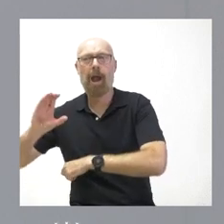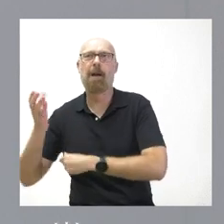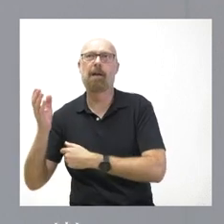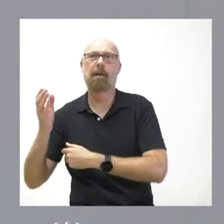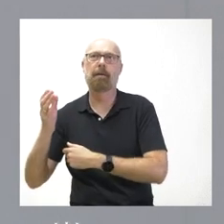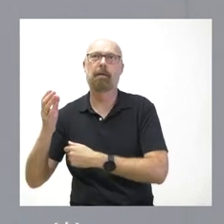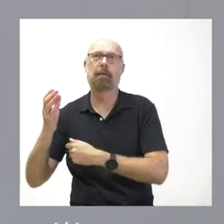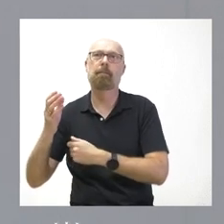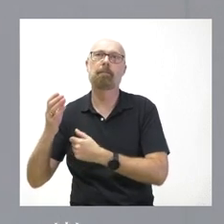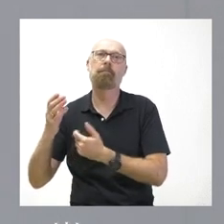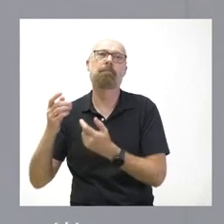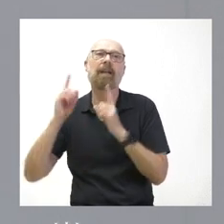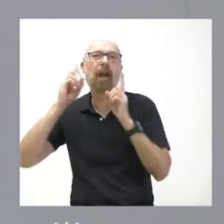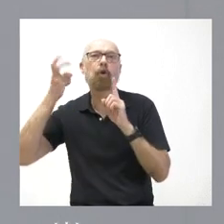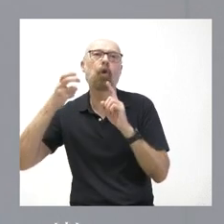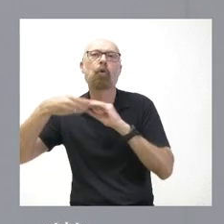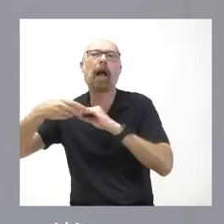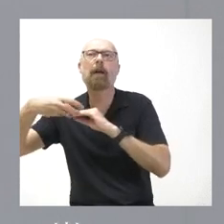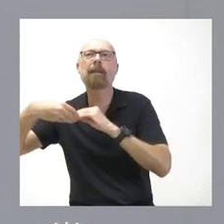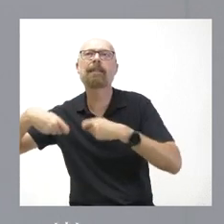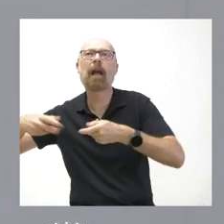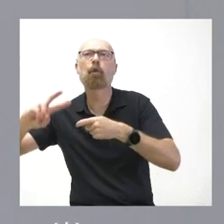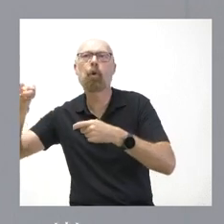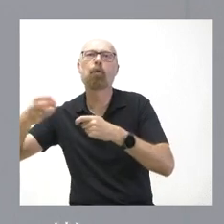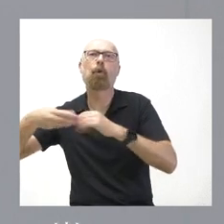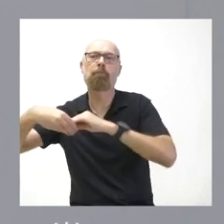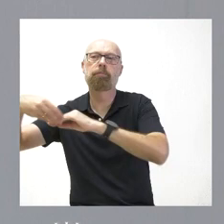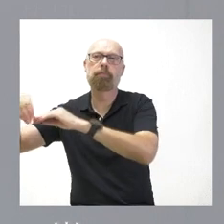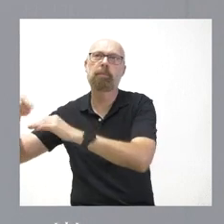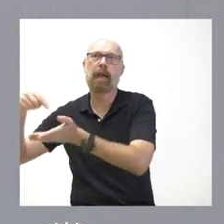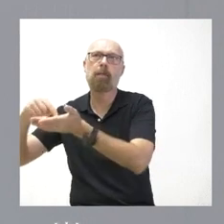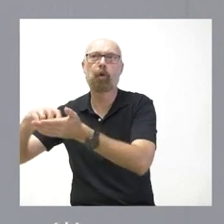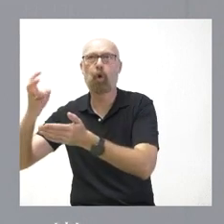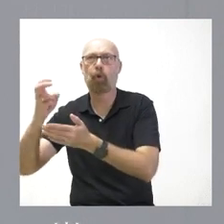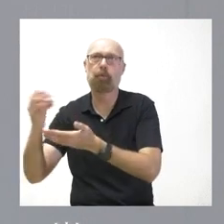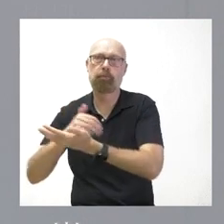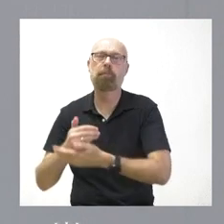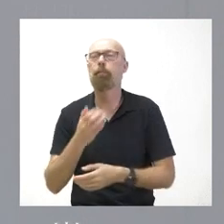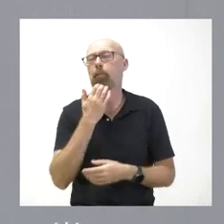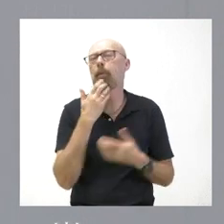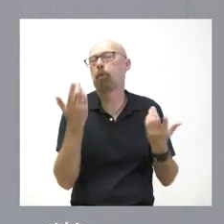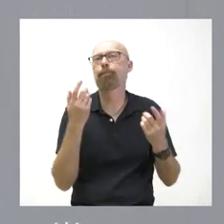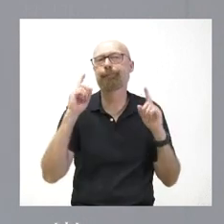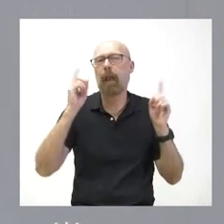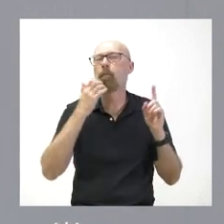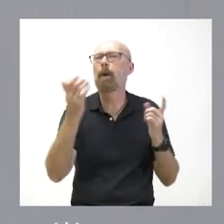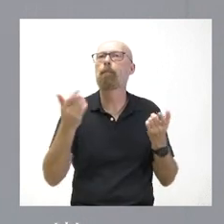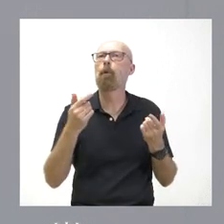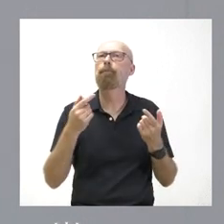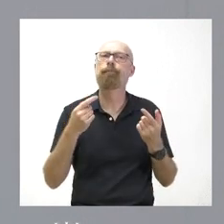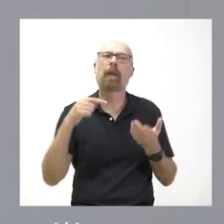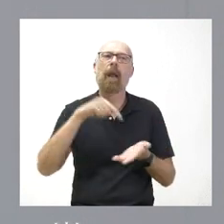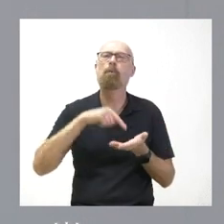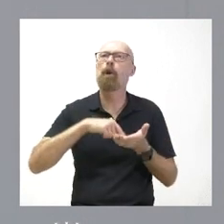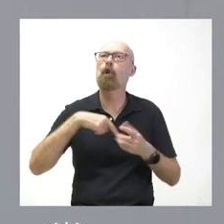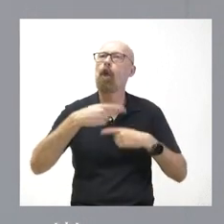pues pagan más pongo el caso que se puede haber producido el como consecuencia de la eliminación del impuesto de donaciones puede ser que un abuelo